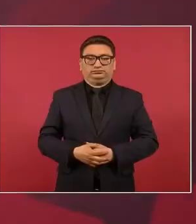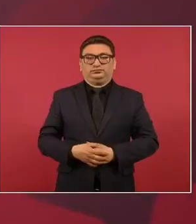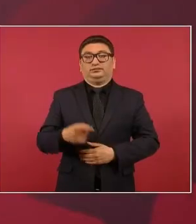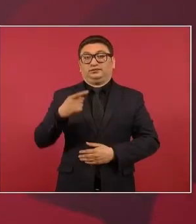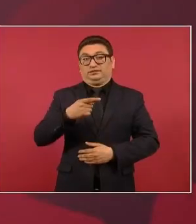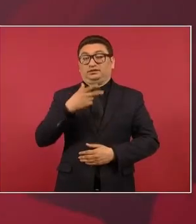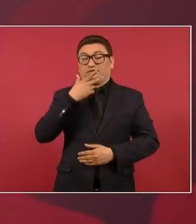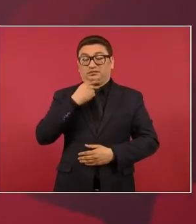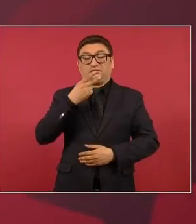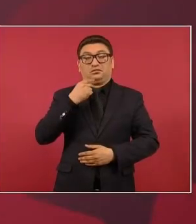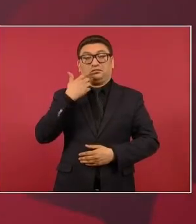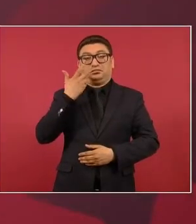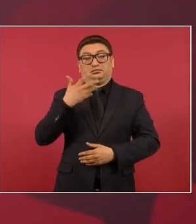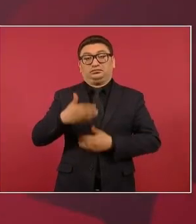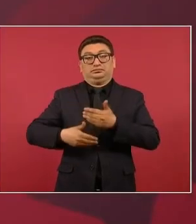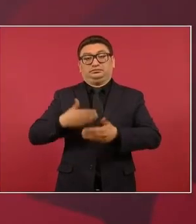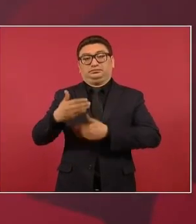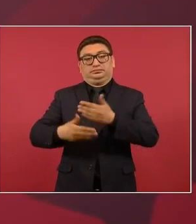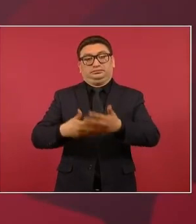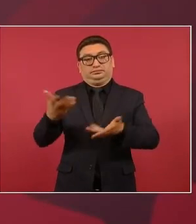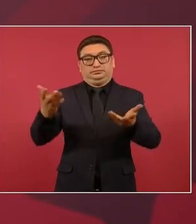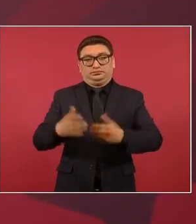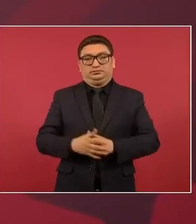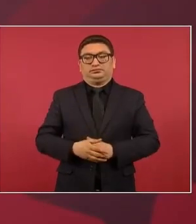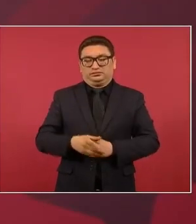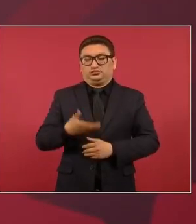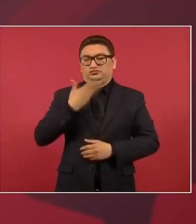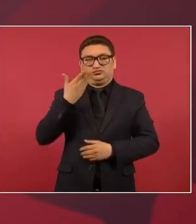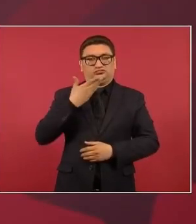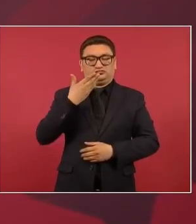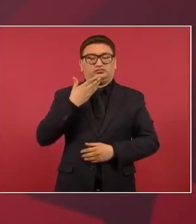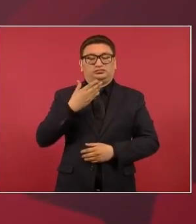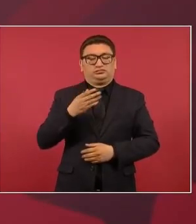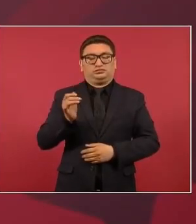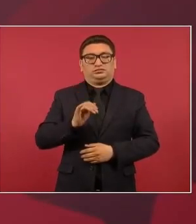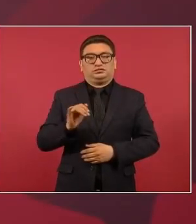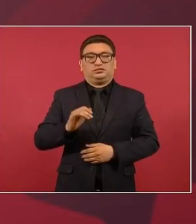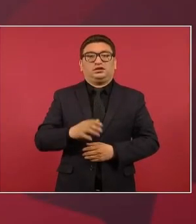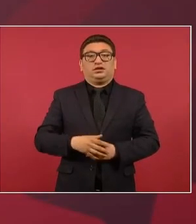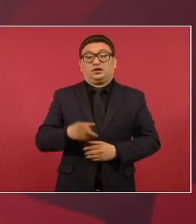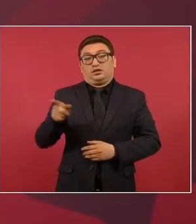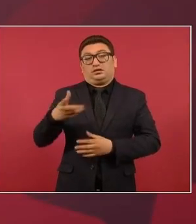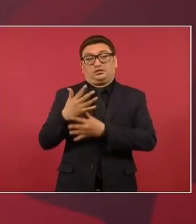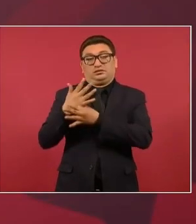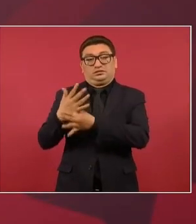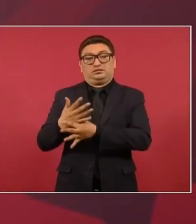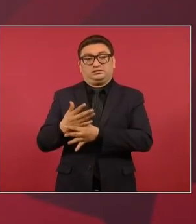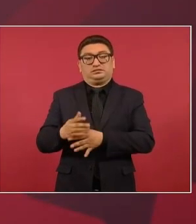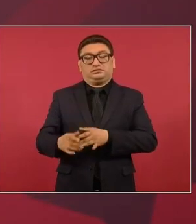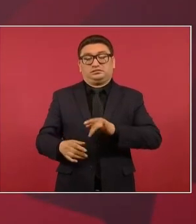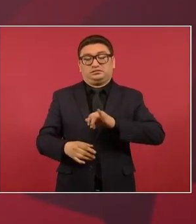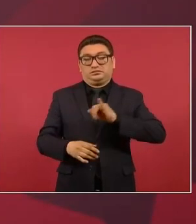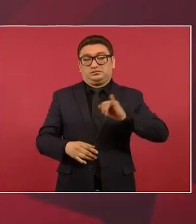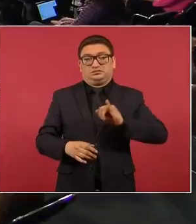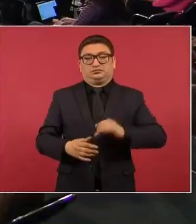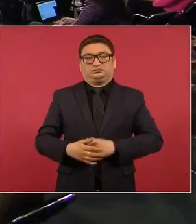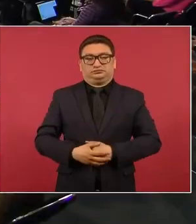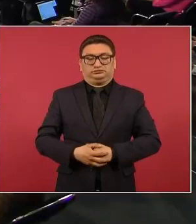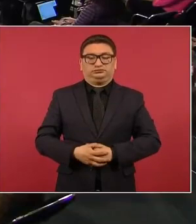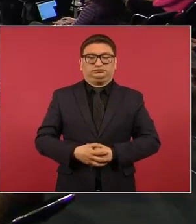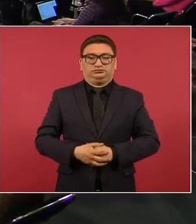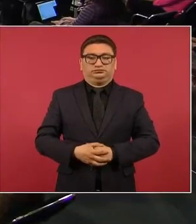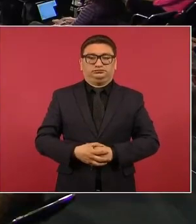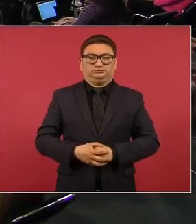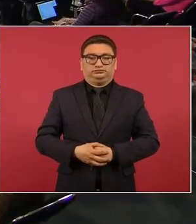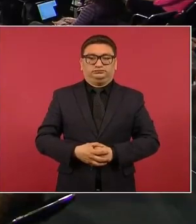progresista este hombre, de izquierda, se autodenominó.